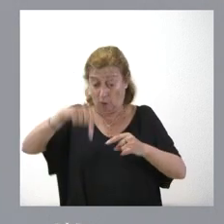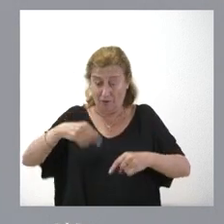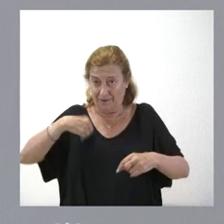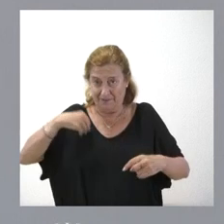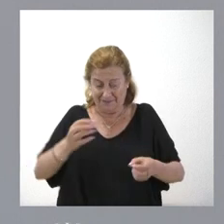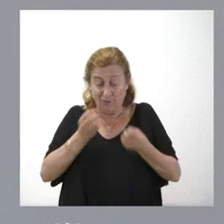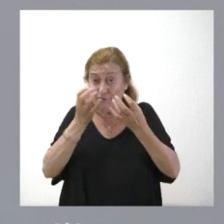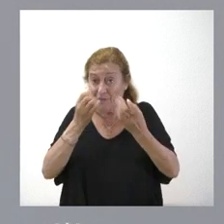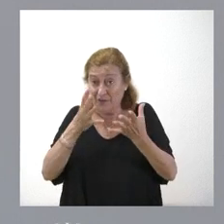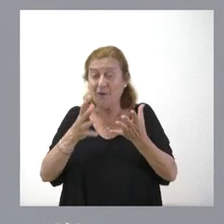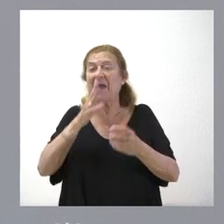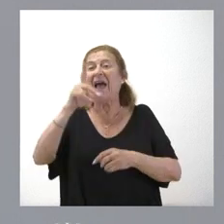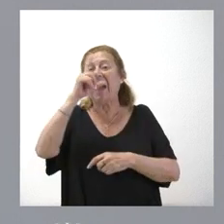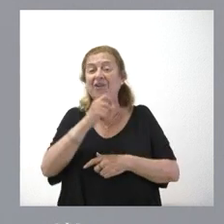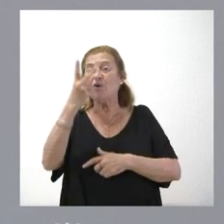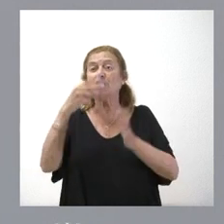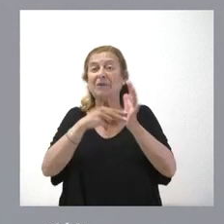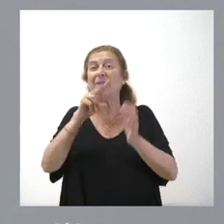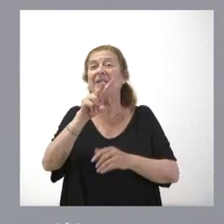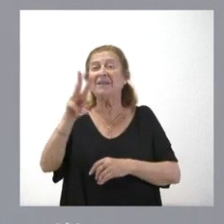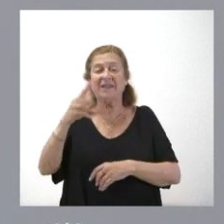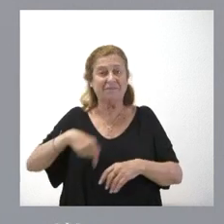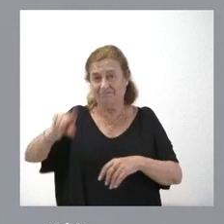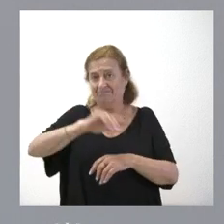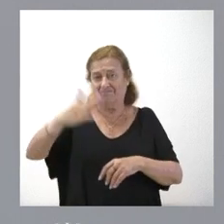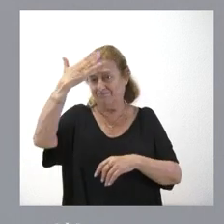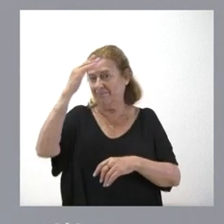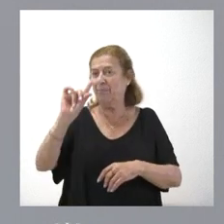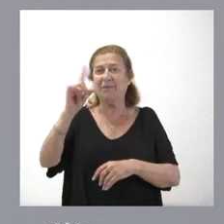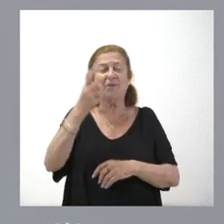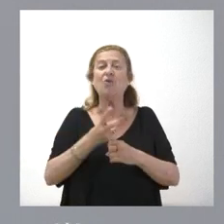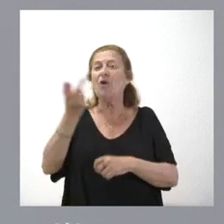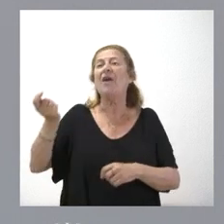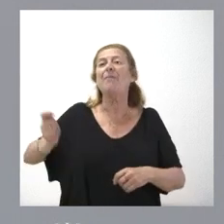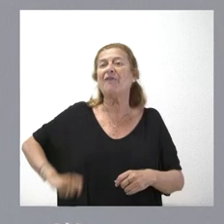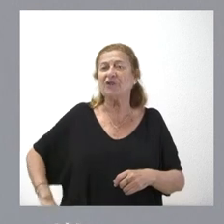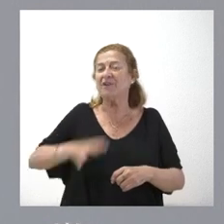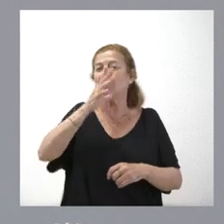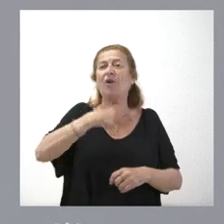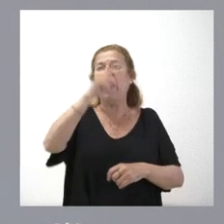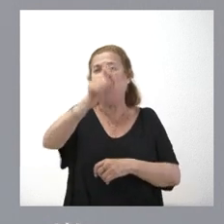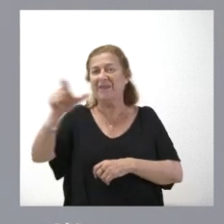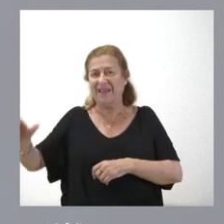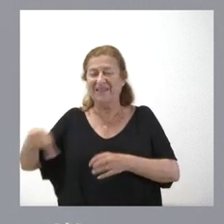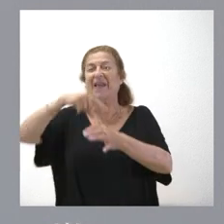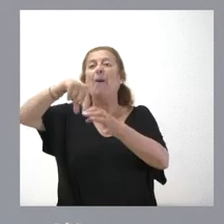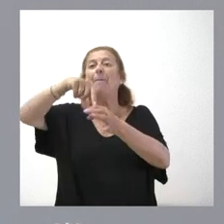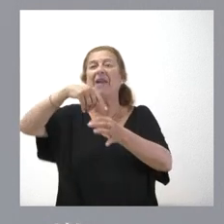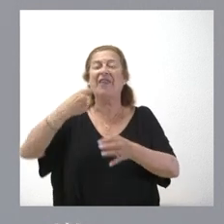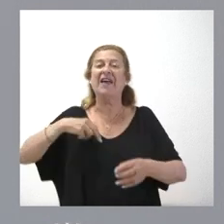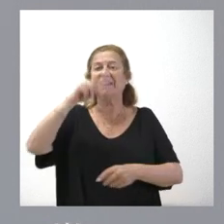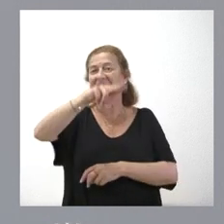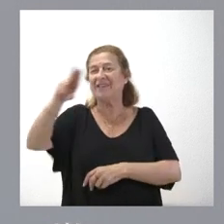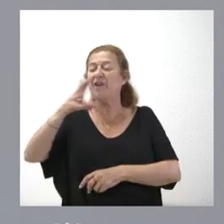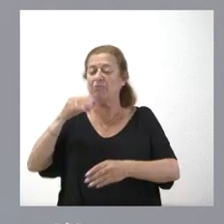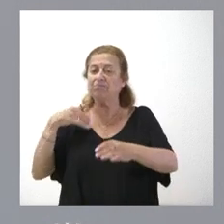correspondiente al año 2023 encabezamos también el número de profesionales por habitante las plazas residenciales con financiación